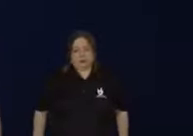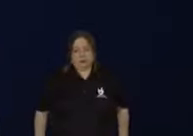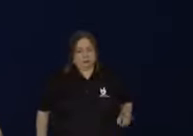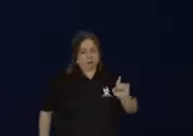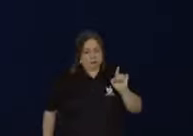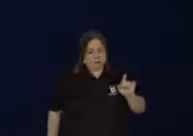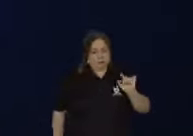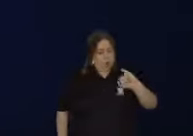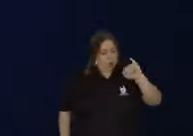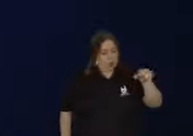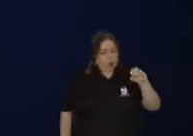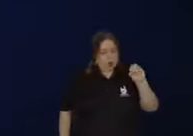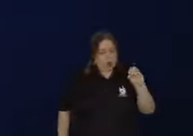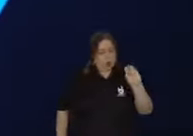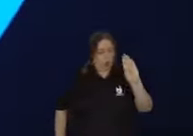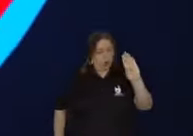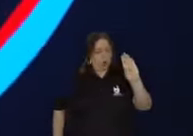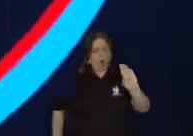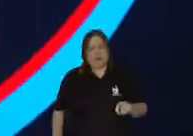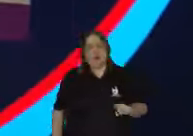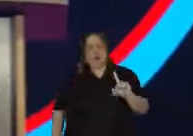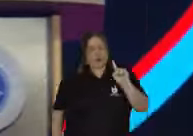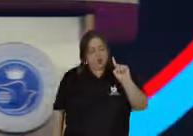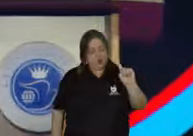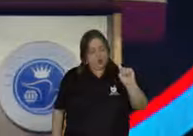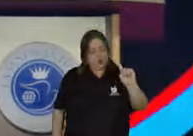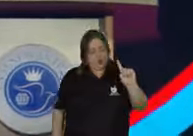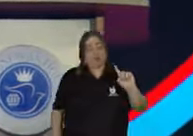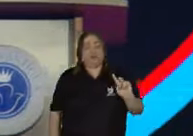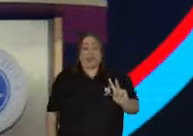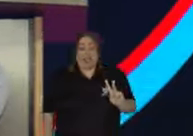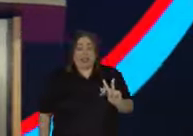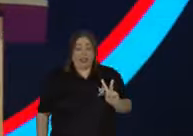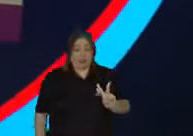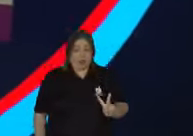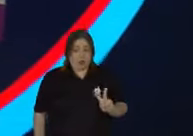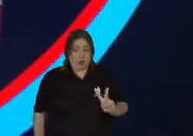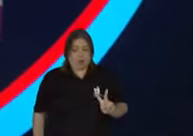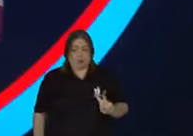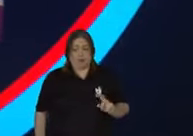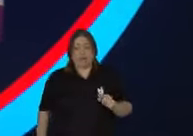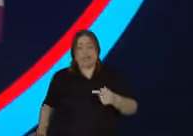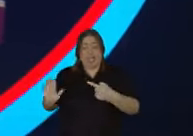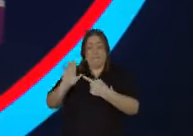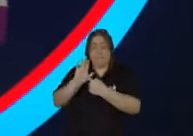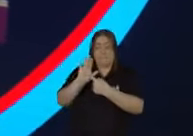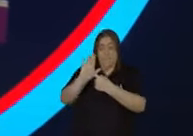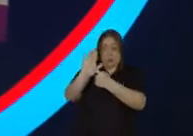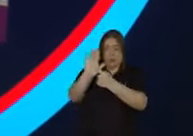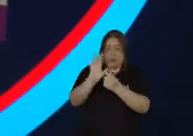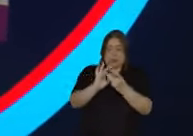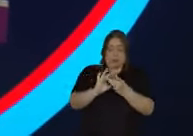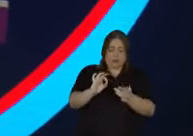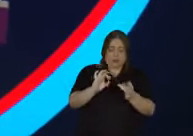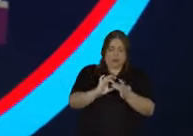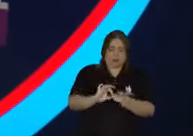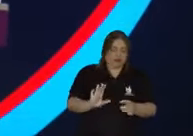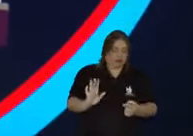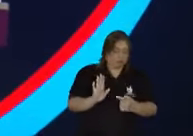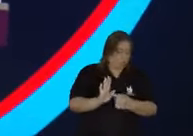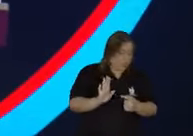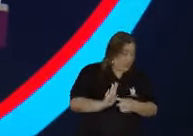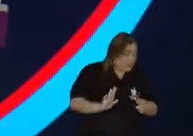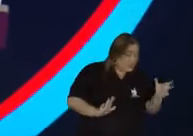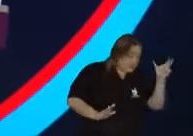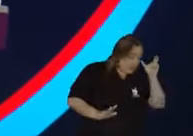Y en tanto en el Job capítulo 1 como en el capítulo 2, ahí se presentan el diablo